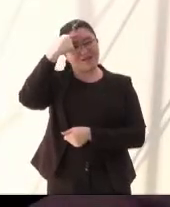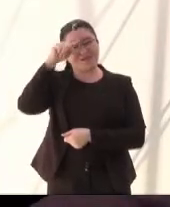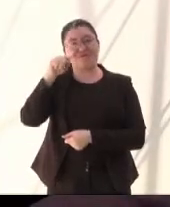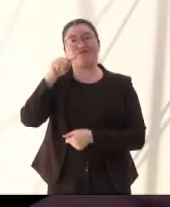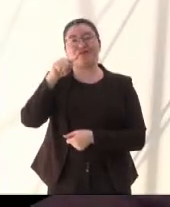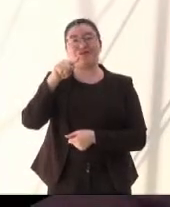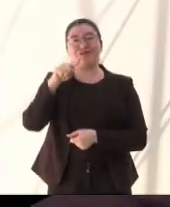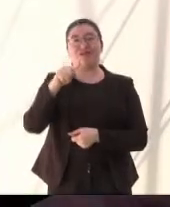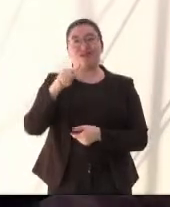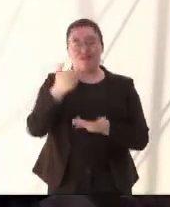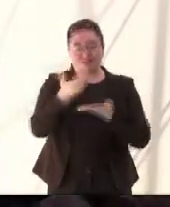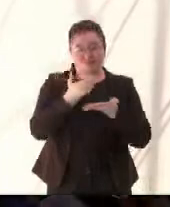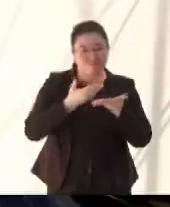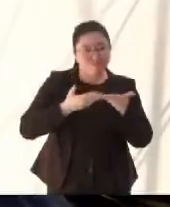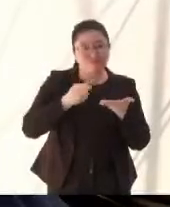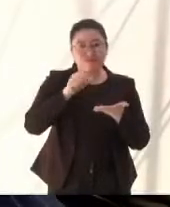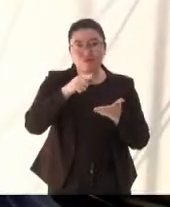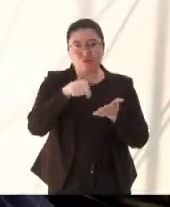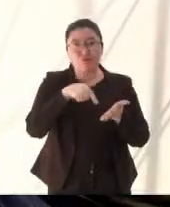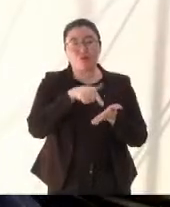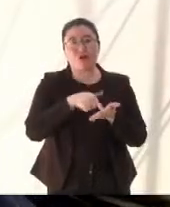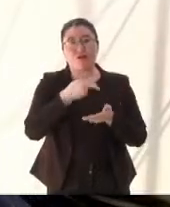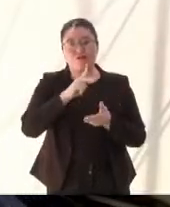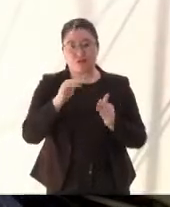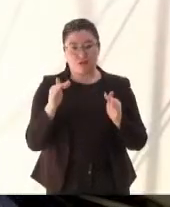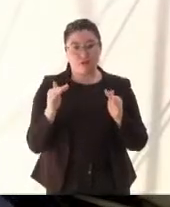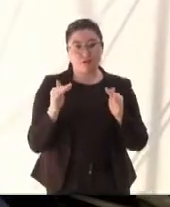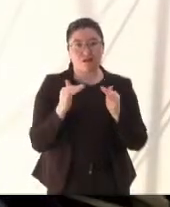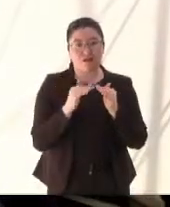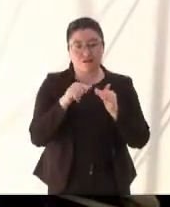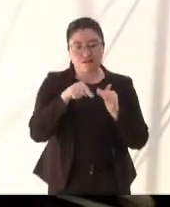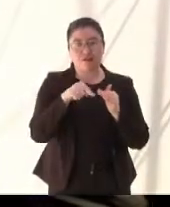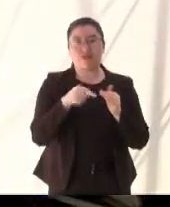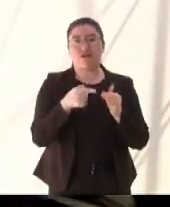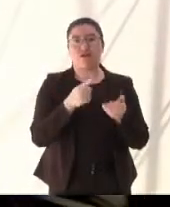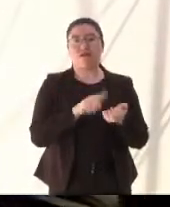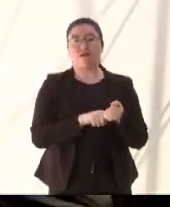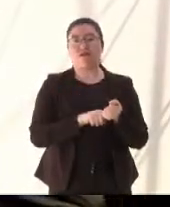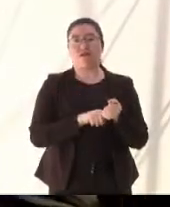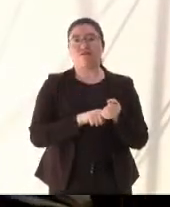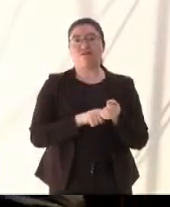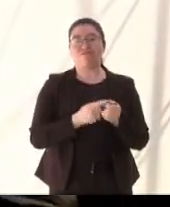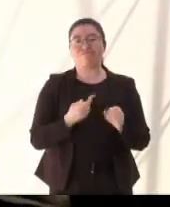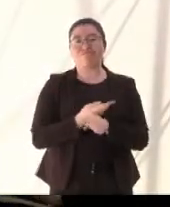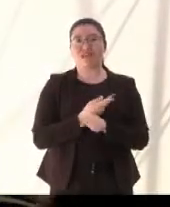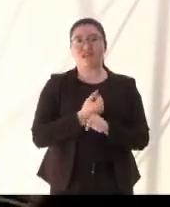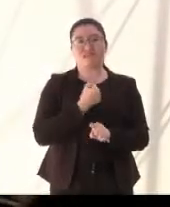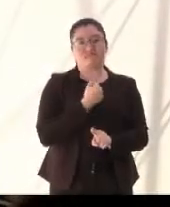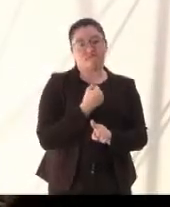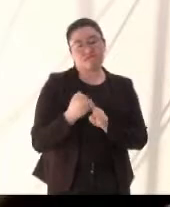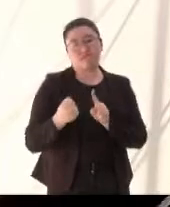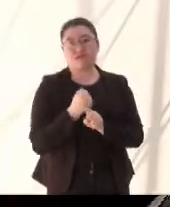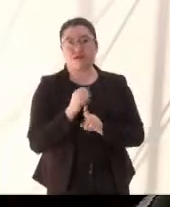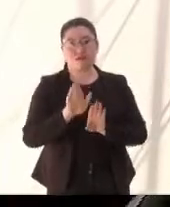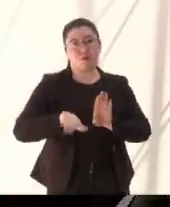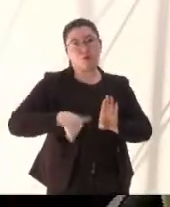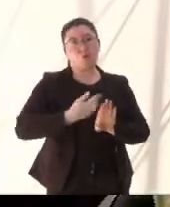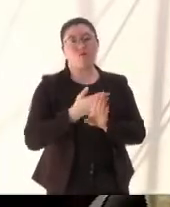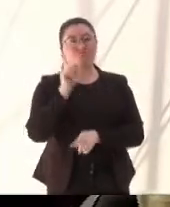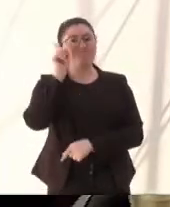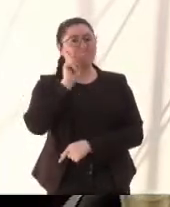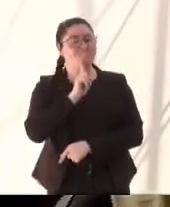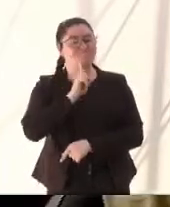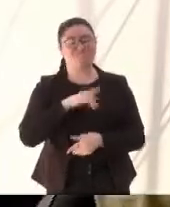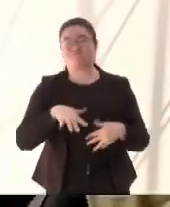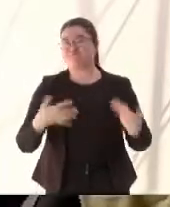espacio público, pero el hogar se ha convertido en un espacio de violencia contra las mujeres que queremos